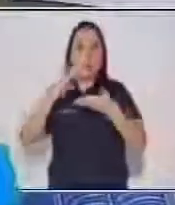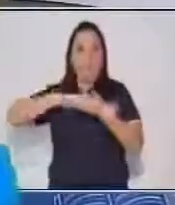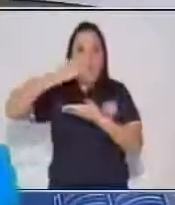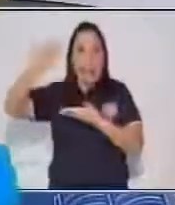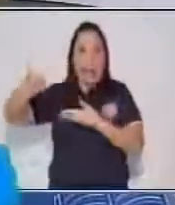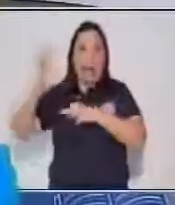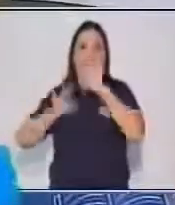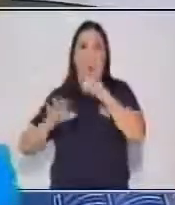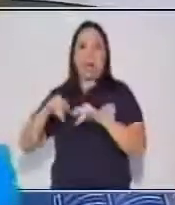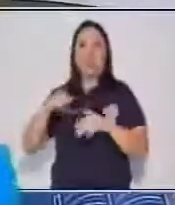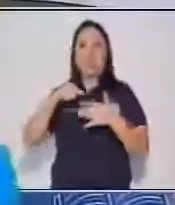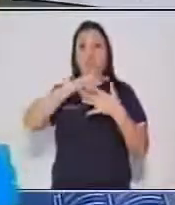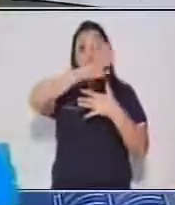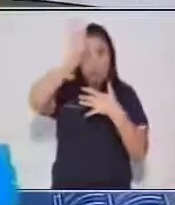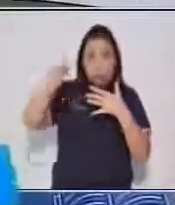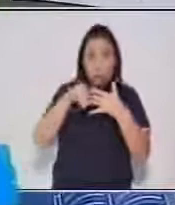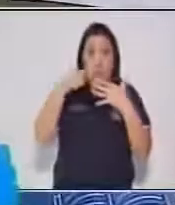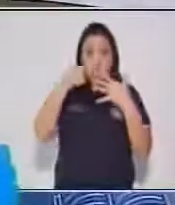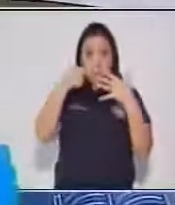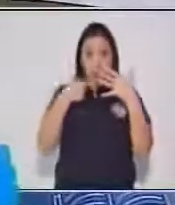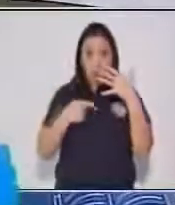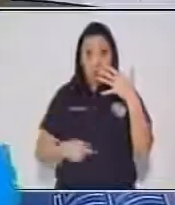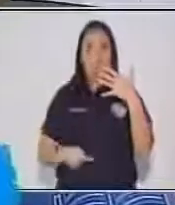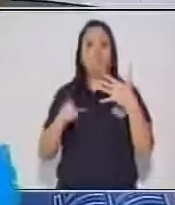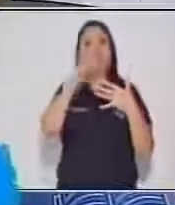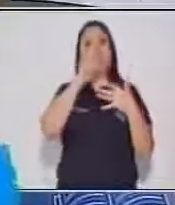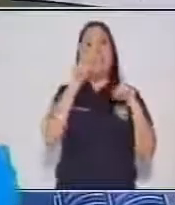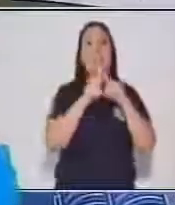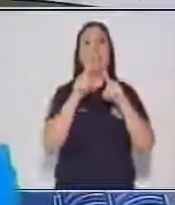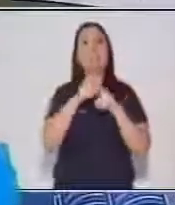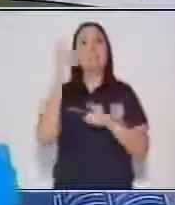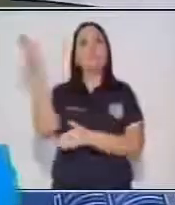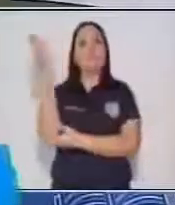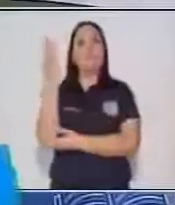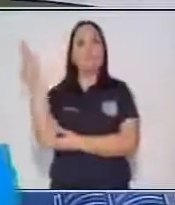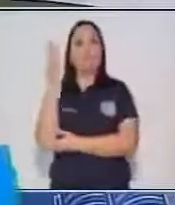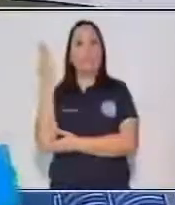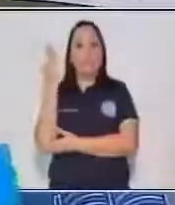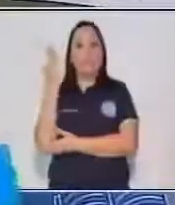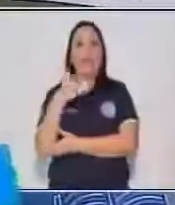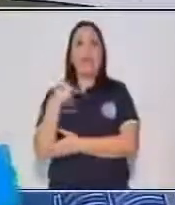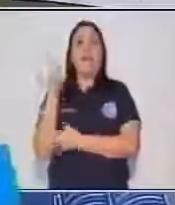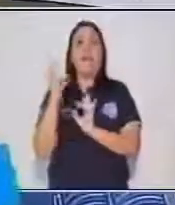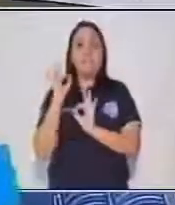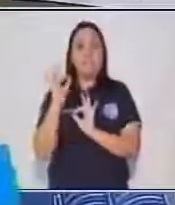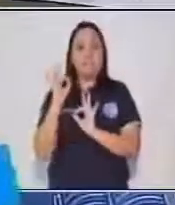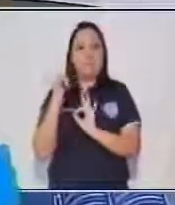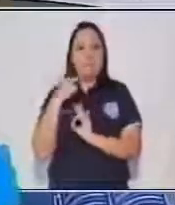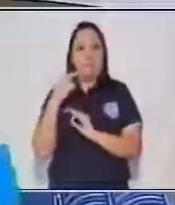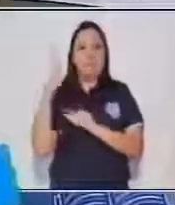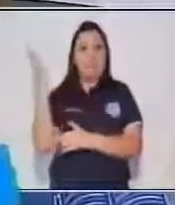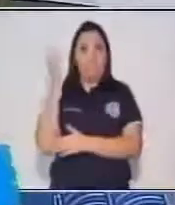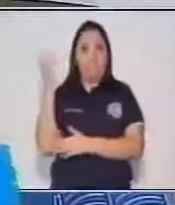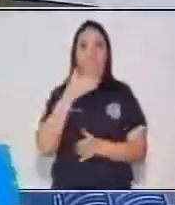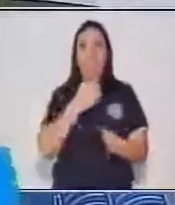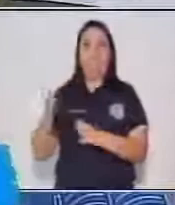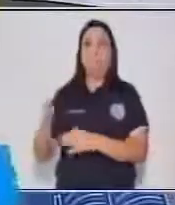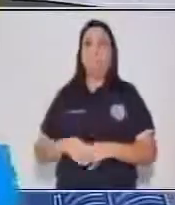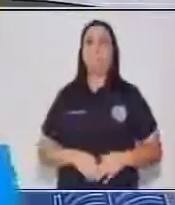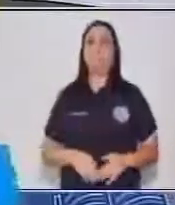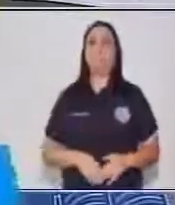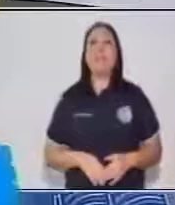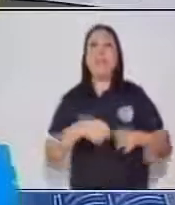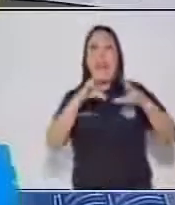todos estos aspectos los debes tomar en cuenta para que sea una excelente exposición. Entonces, hay